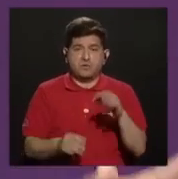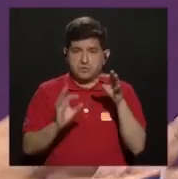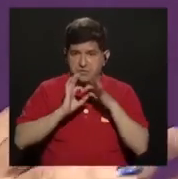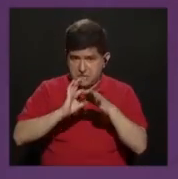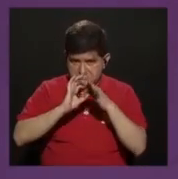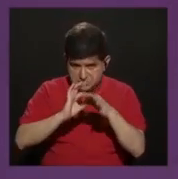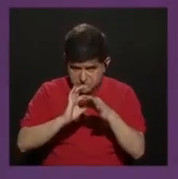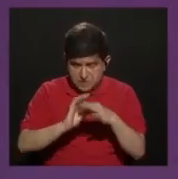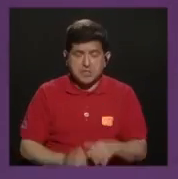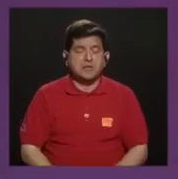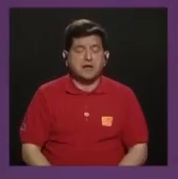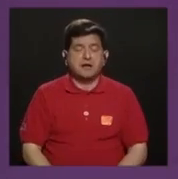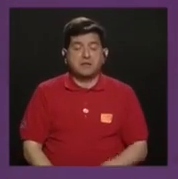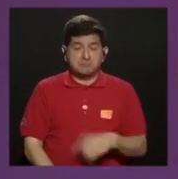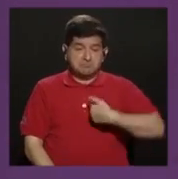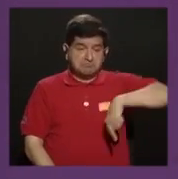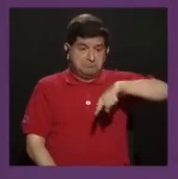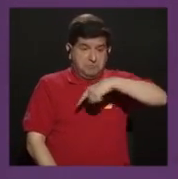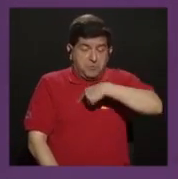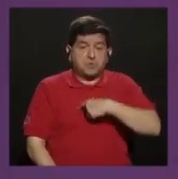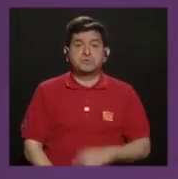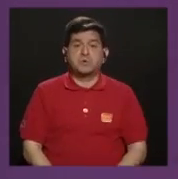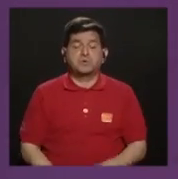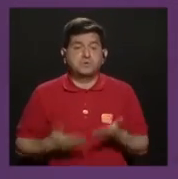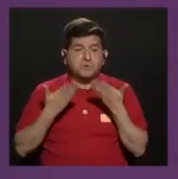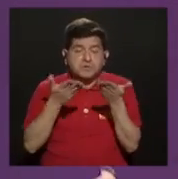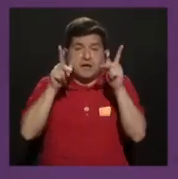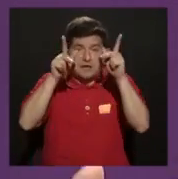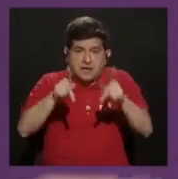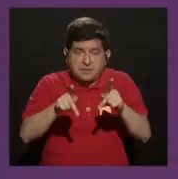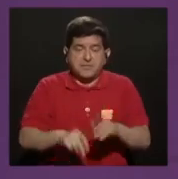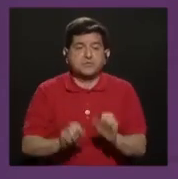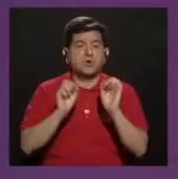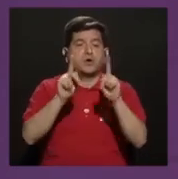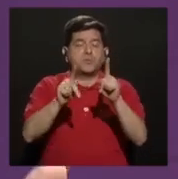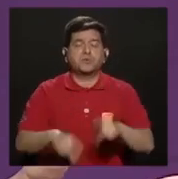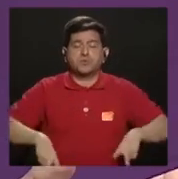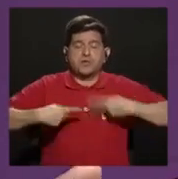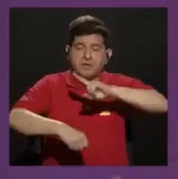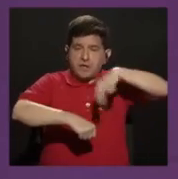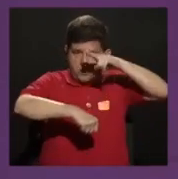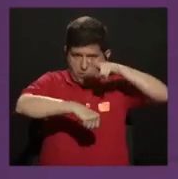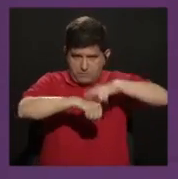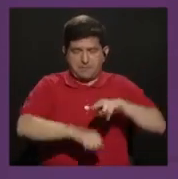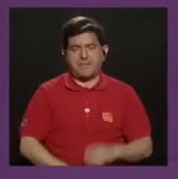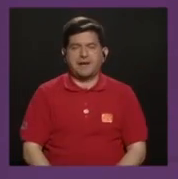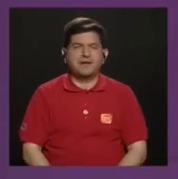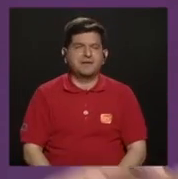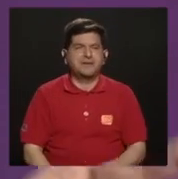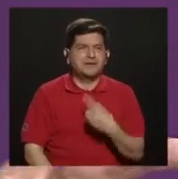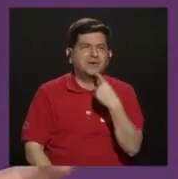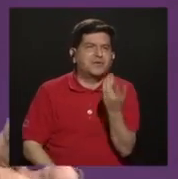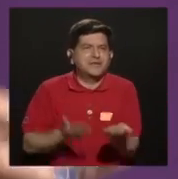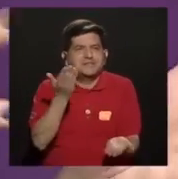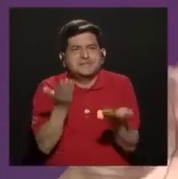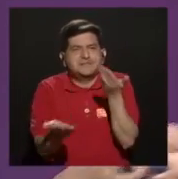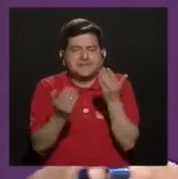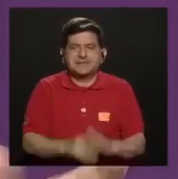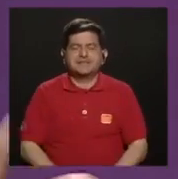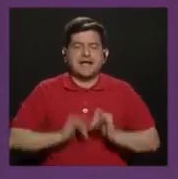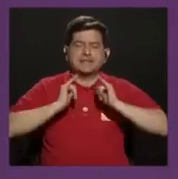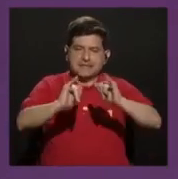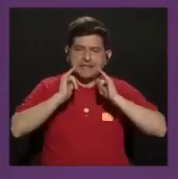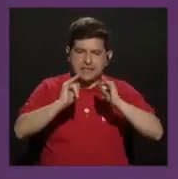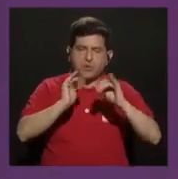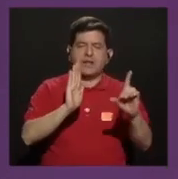nosotros te damos las herramientas para que tú tengas una vida normal. Bueno, ni normal, podemos decirle, como una vida